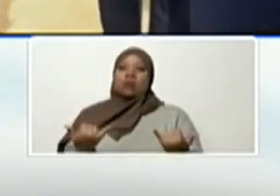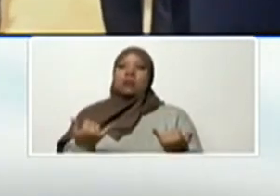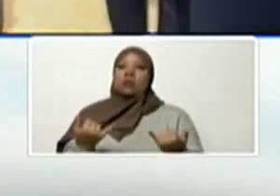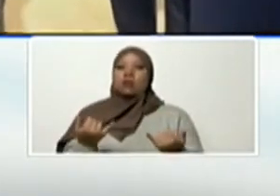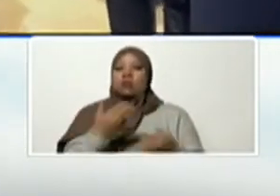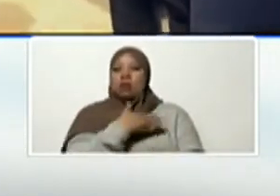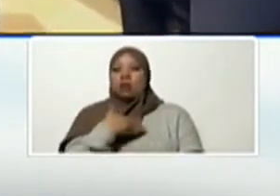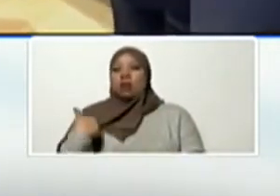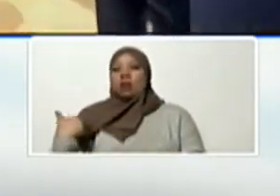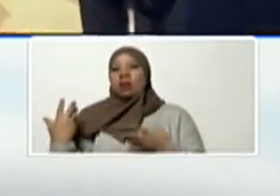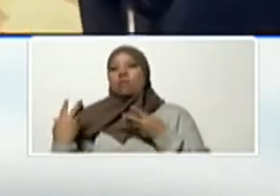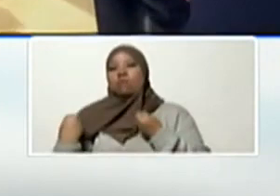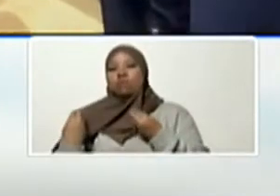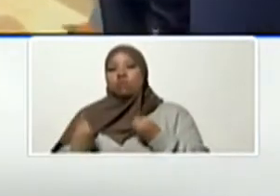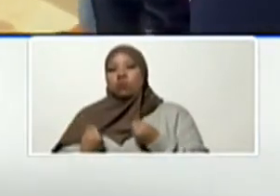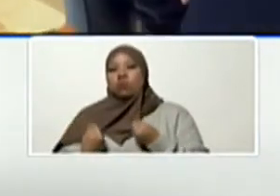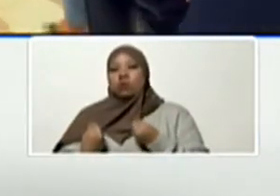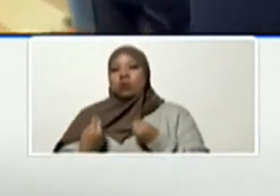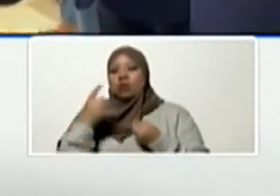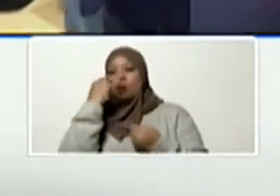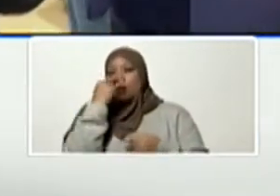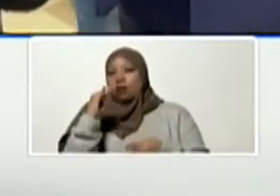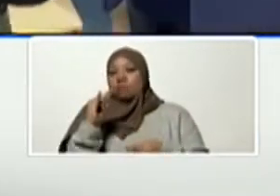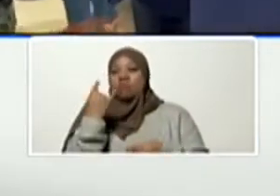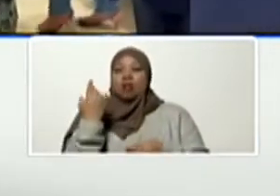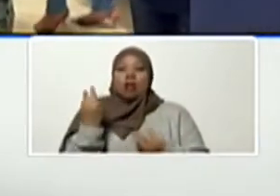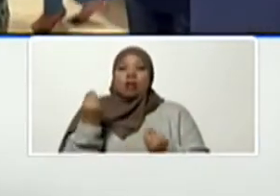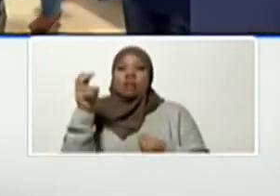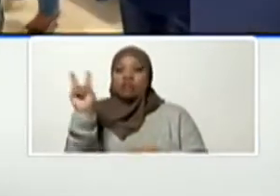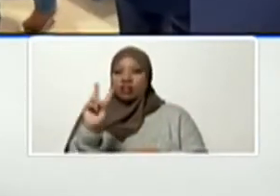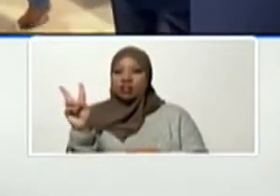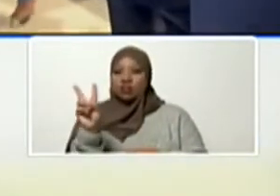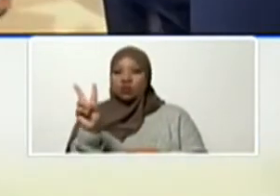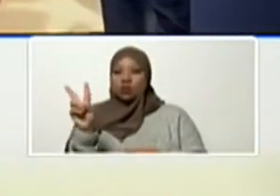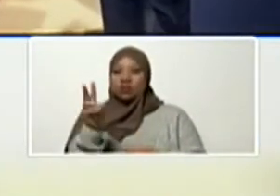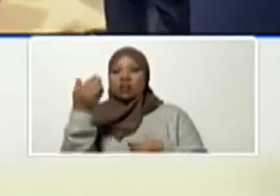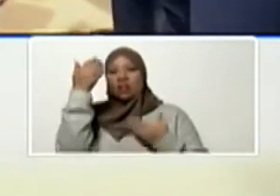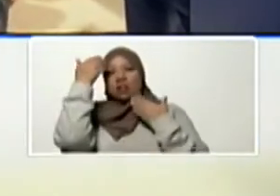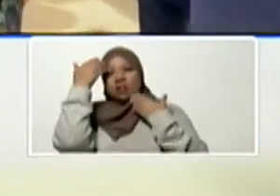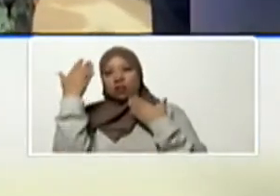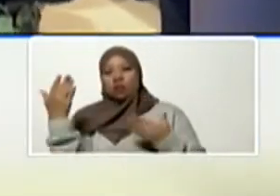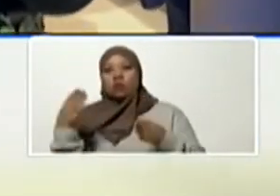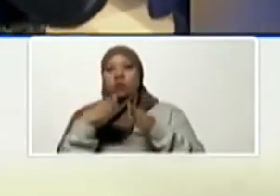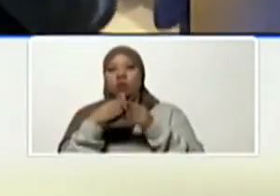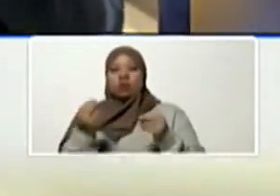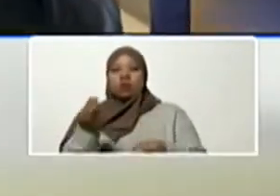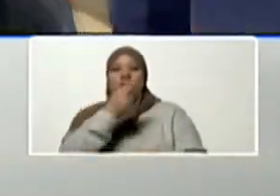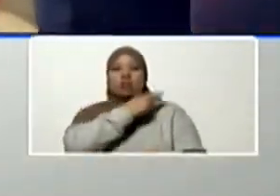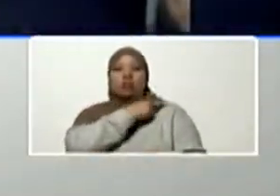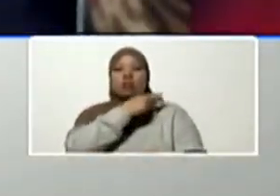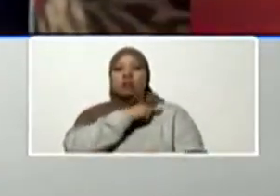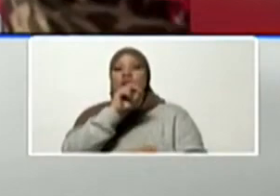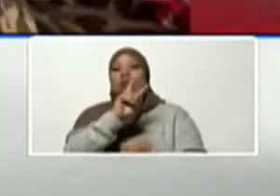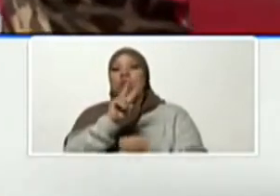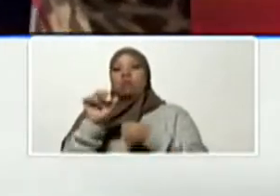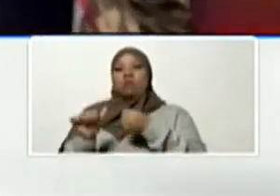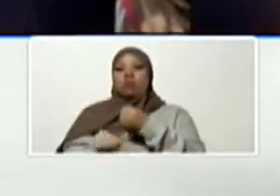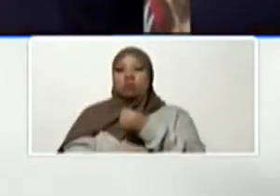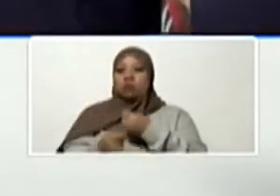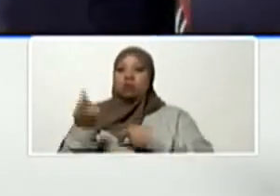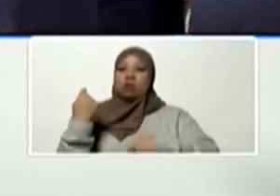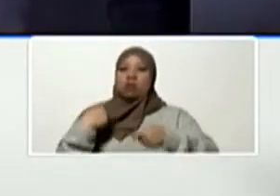quiere mucho, admira mucho a Venezuela. Saludamos autoridades. Ahí está la vicepresidenta de